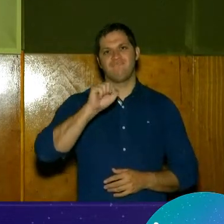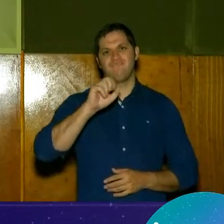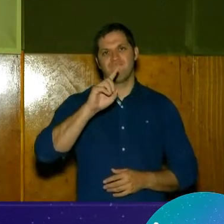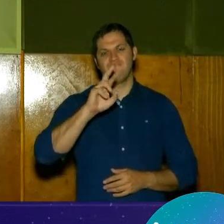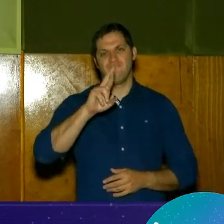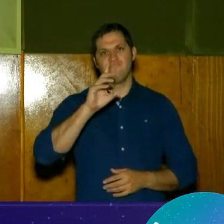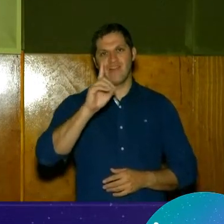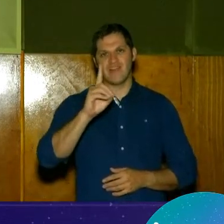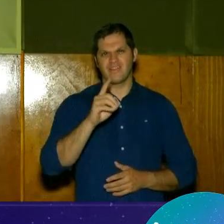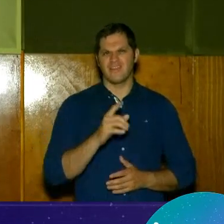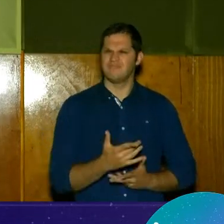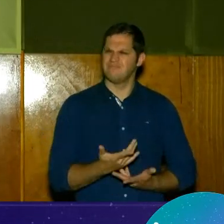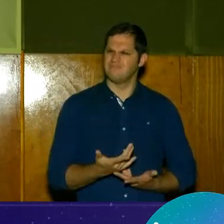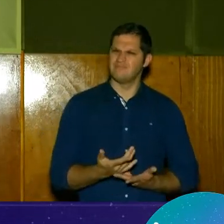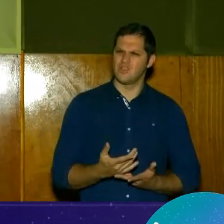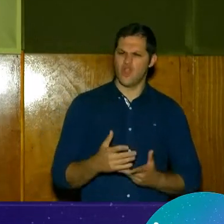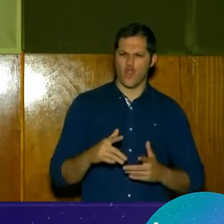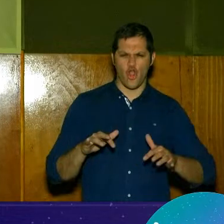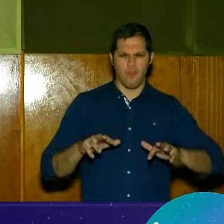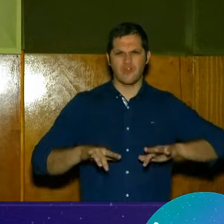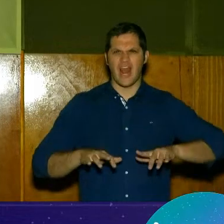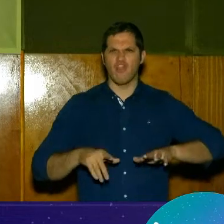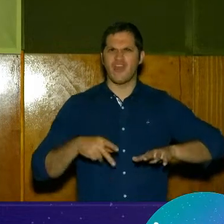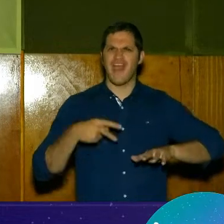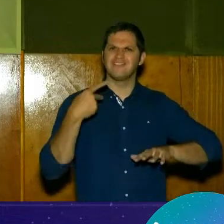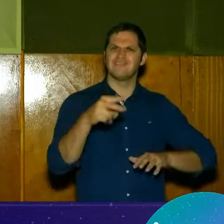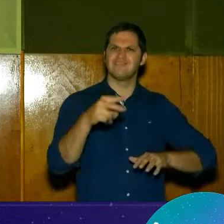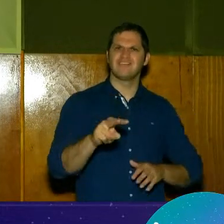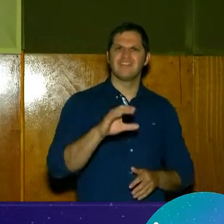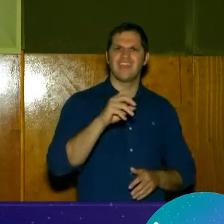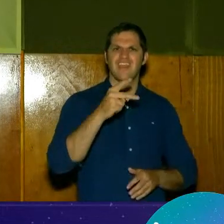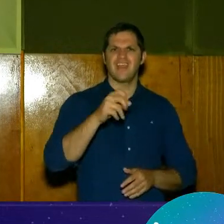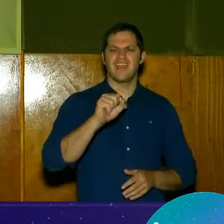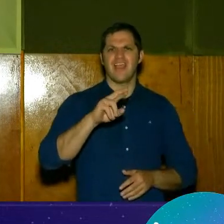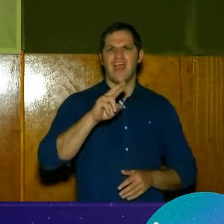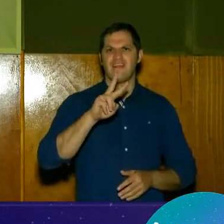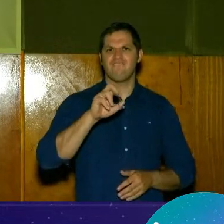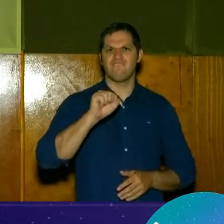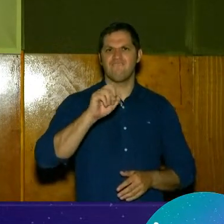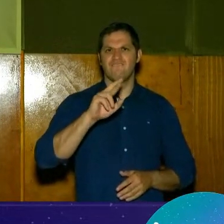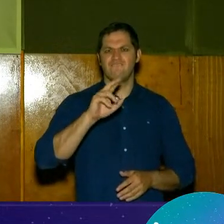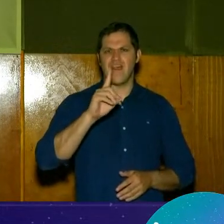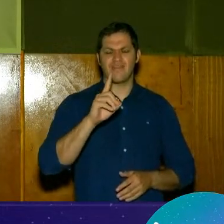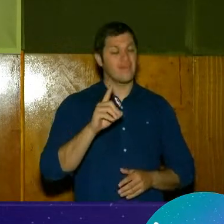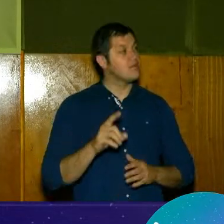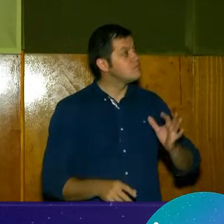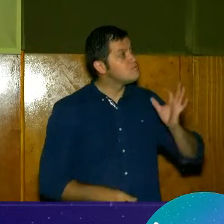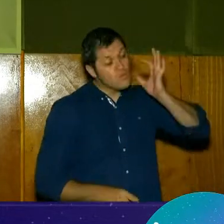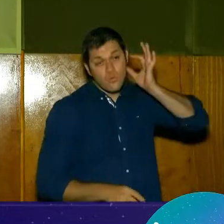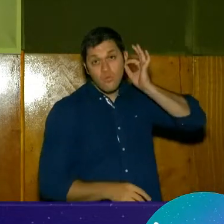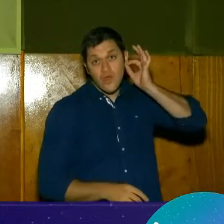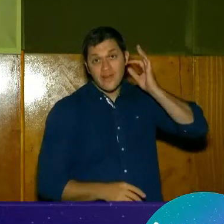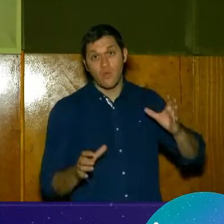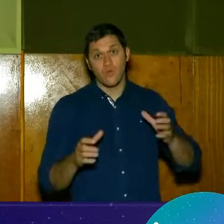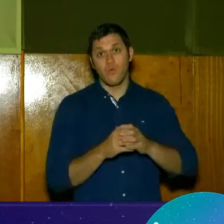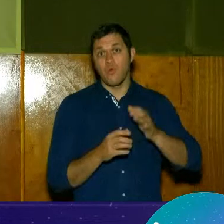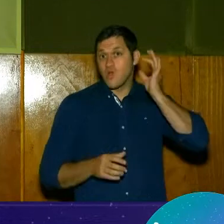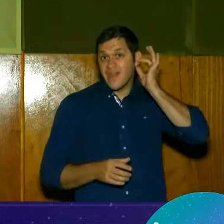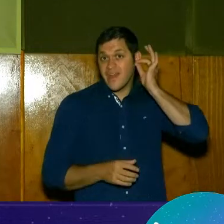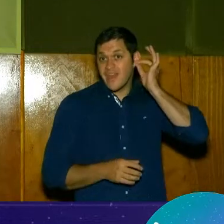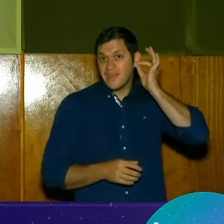si avanzamos un poquito más llegamos a las computadoras de harvard que son las computadoras de